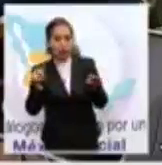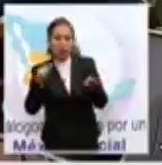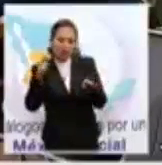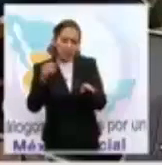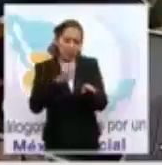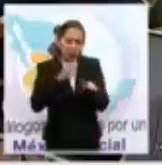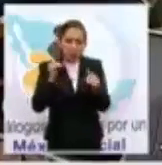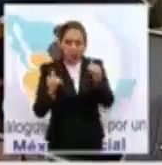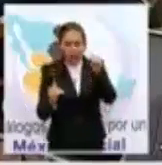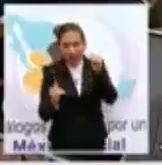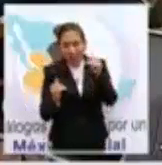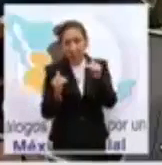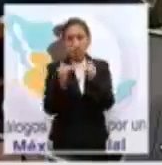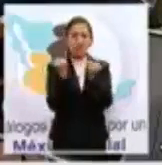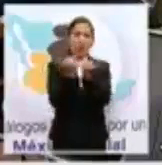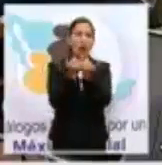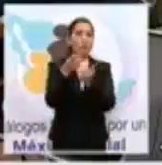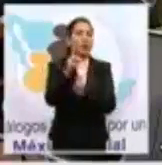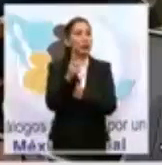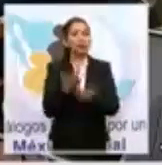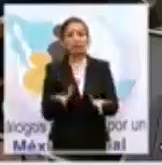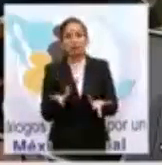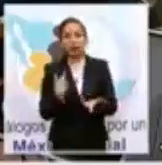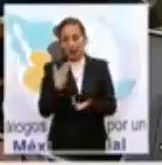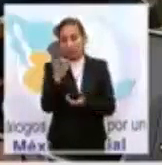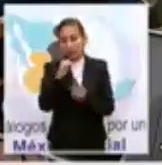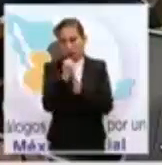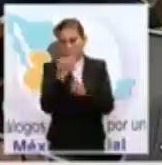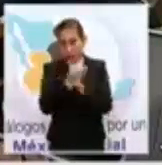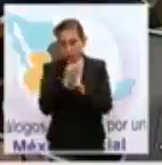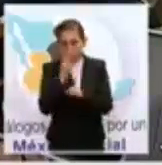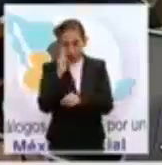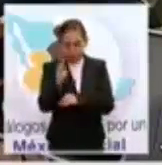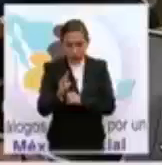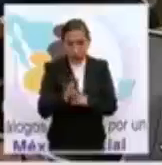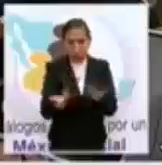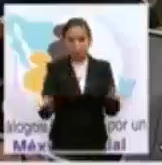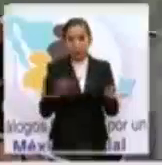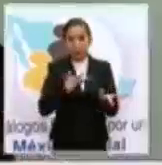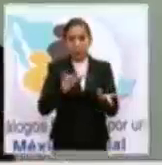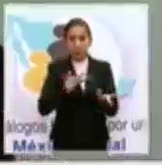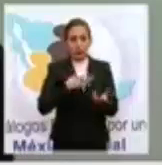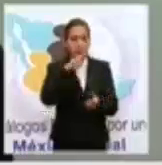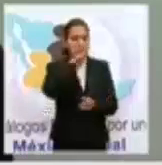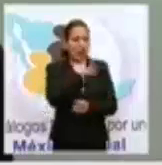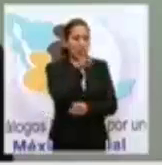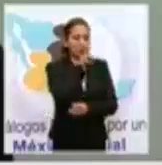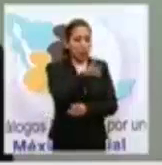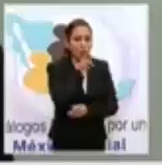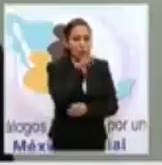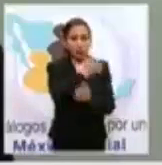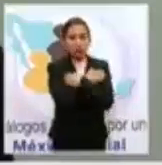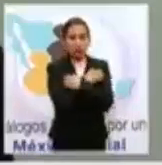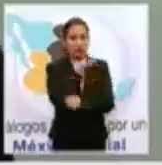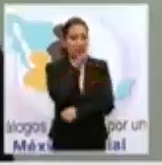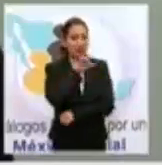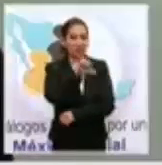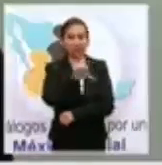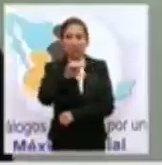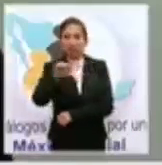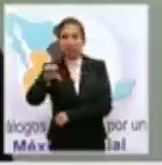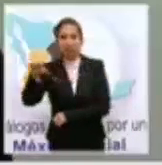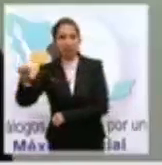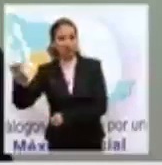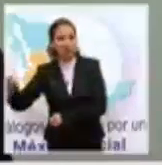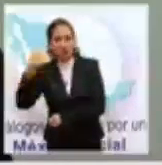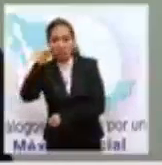igualitario en términos, por ejemplo, esa es la situación que hoy tenemos. Tenemos pésimos resultados educativos en